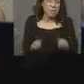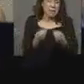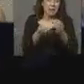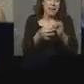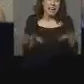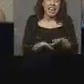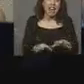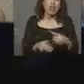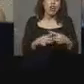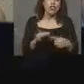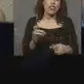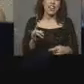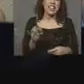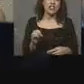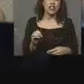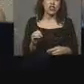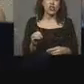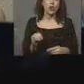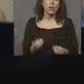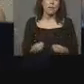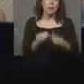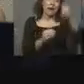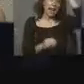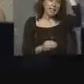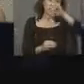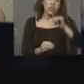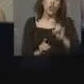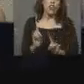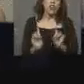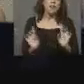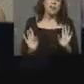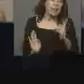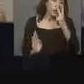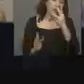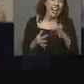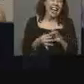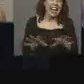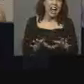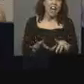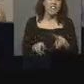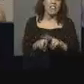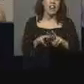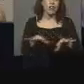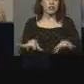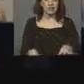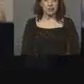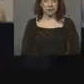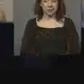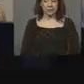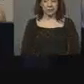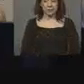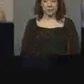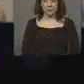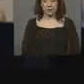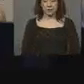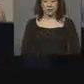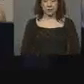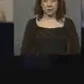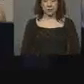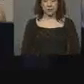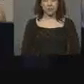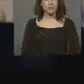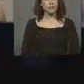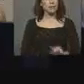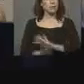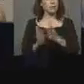cuasi delitos, graduando las penas de acuerdo a la gravedad de los delitos que concurran. Si bien